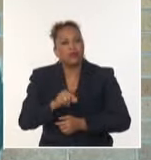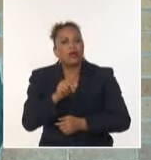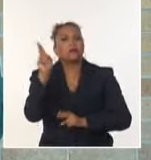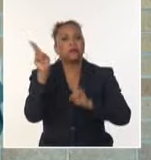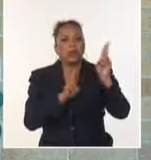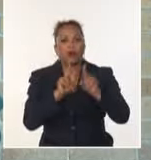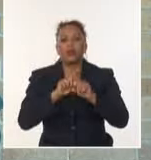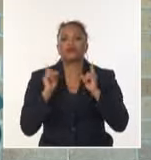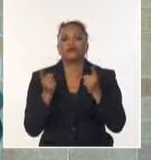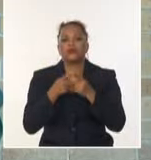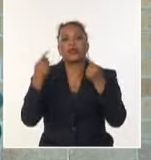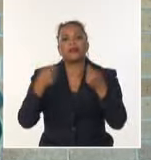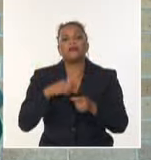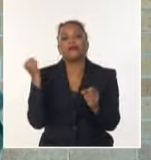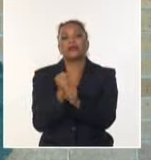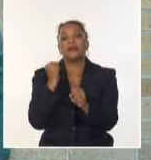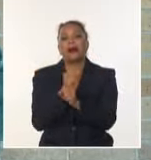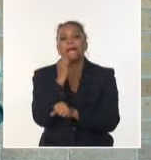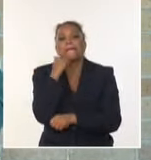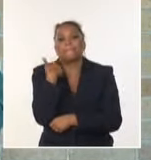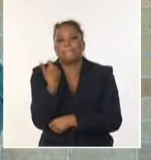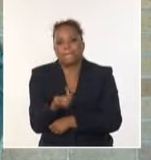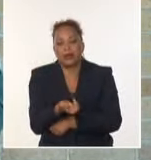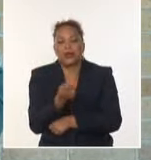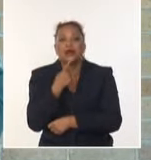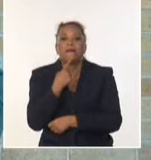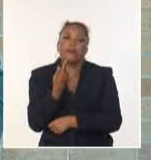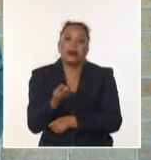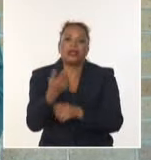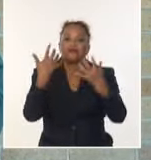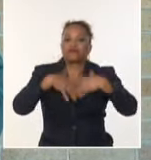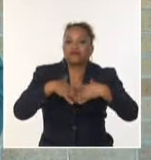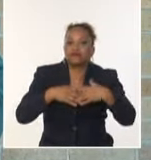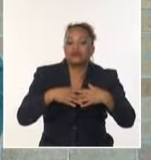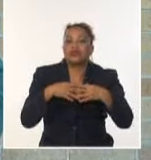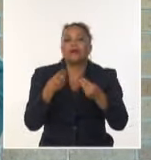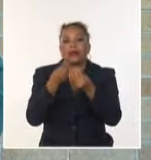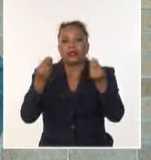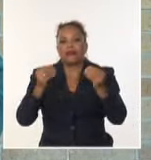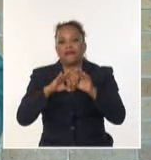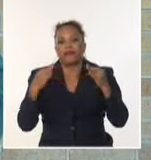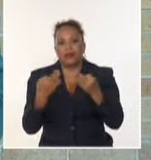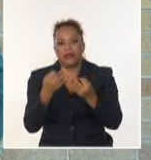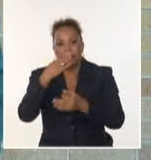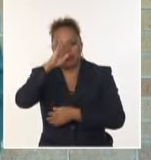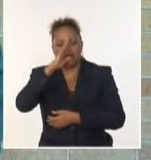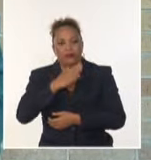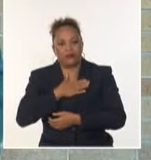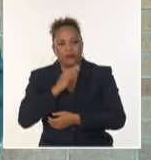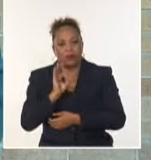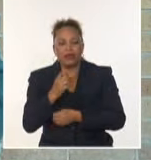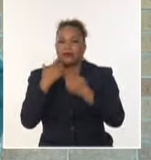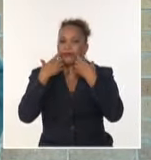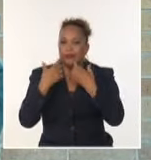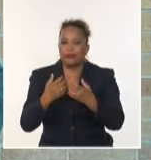hay que trabajar más para lograr llevar alimentos a la mesa de los cubanos. Esta es Lilian González, Canal Cubano de Noticias.